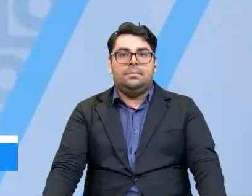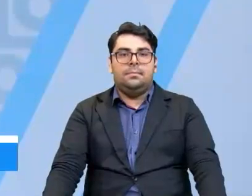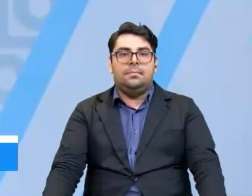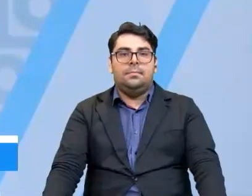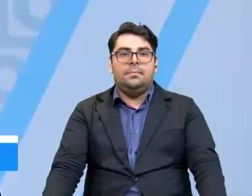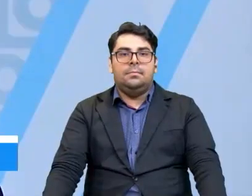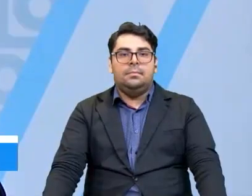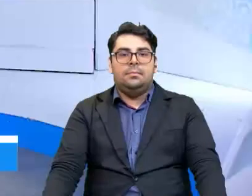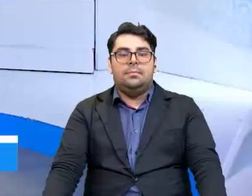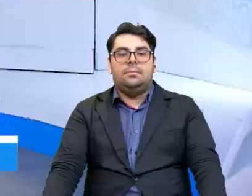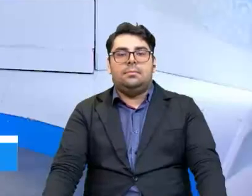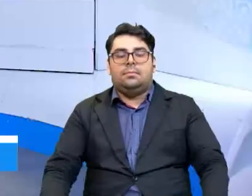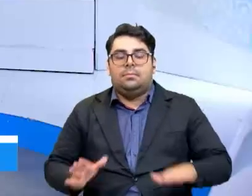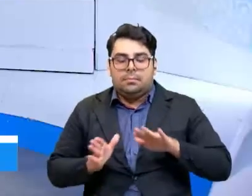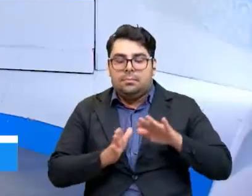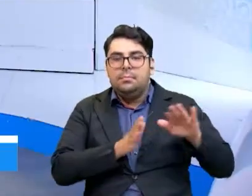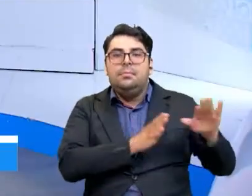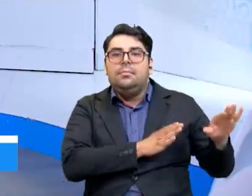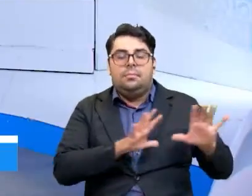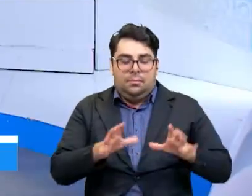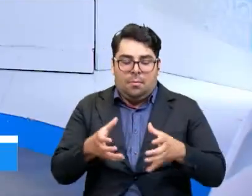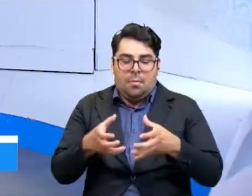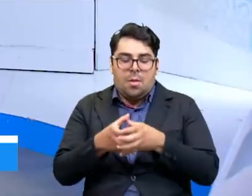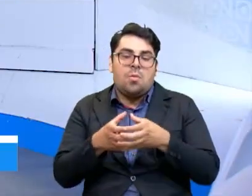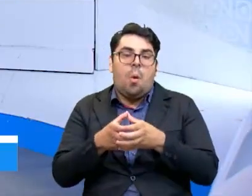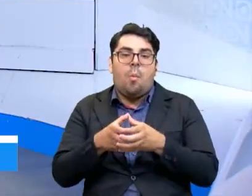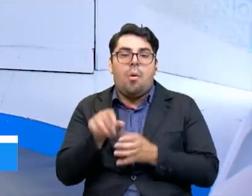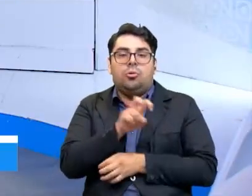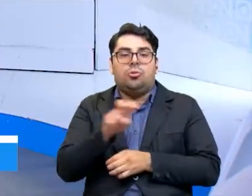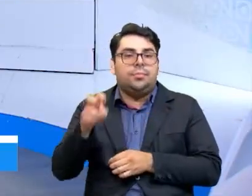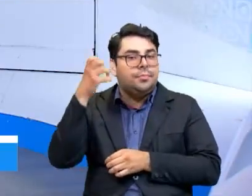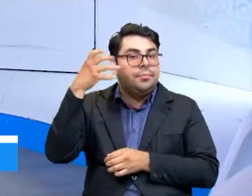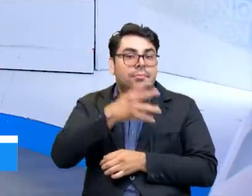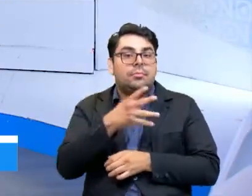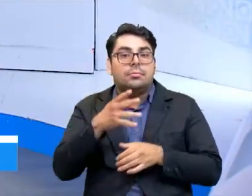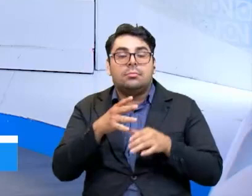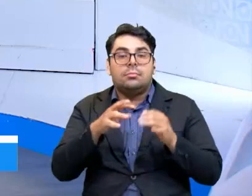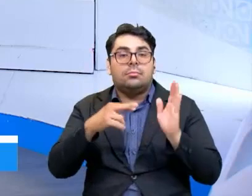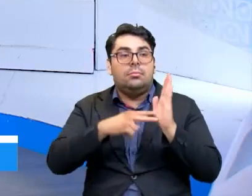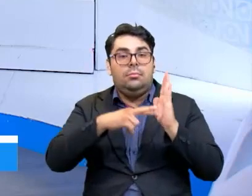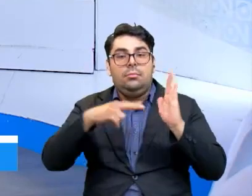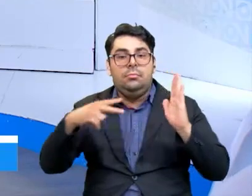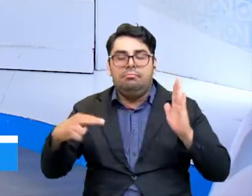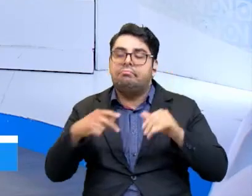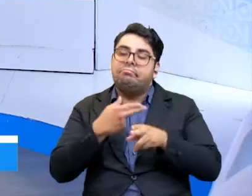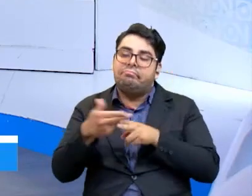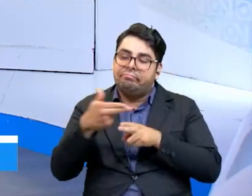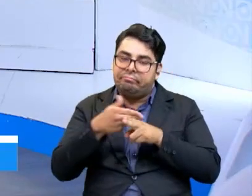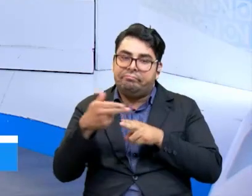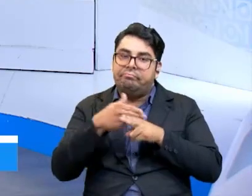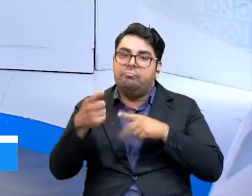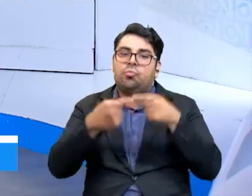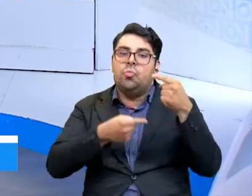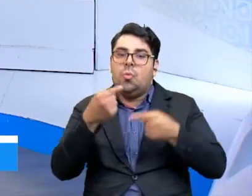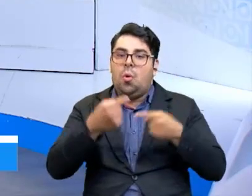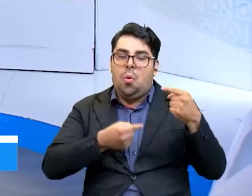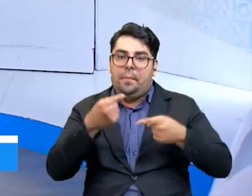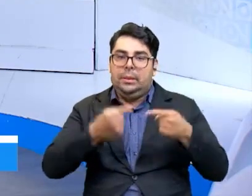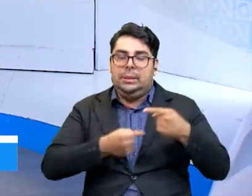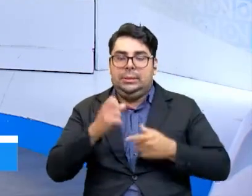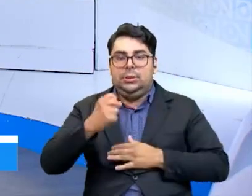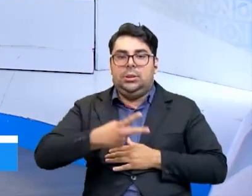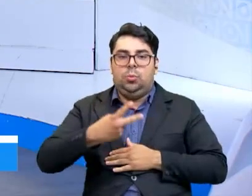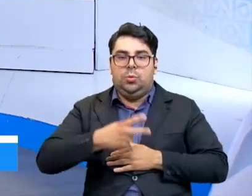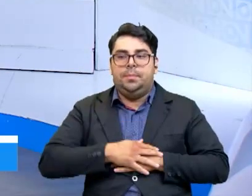De otra parte, la selección norte santandereana de natación artística se alista para competir estos días en segundo clasificatorio a